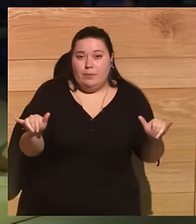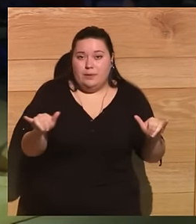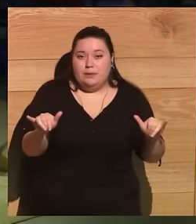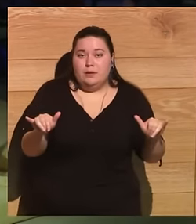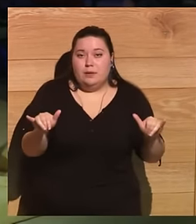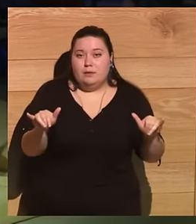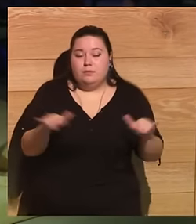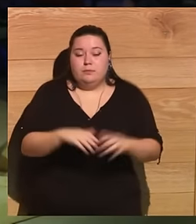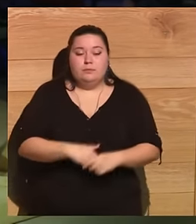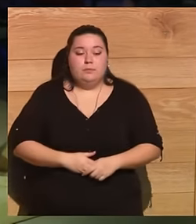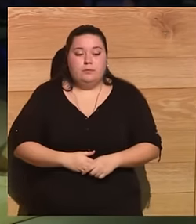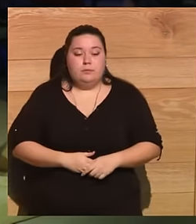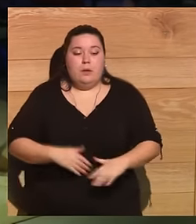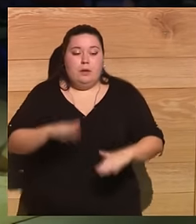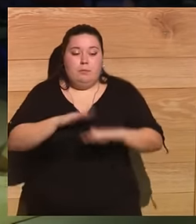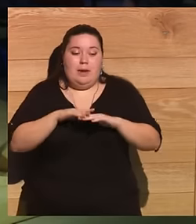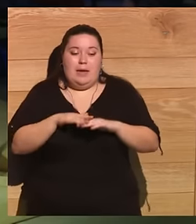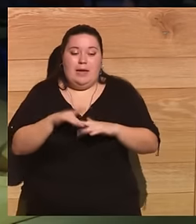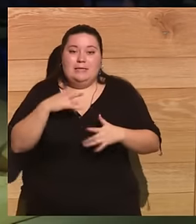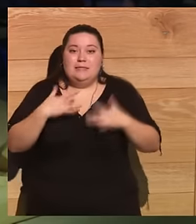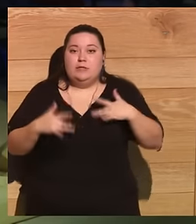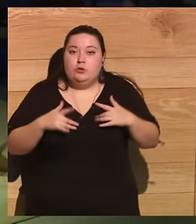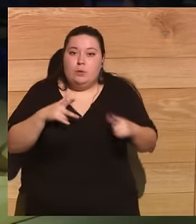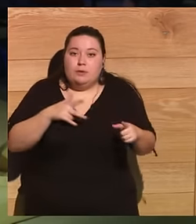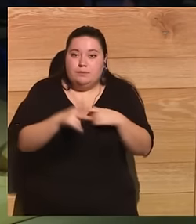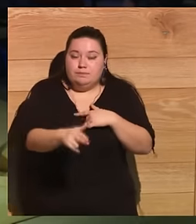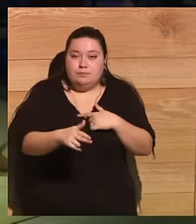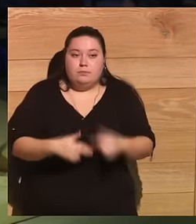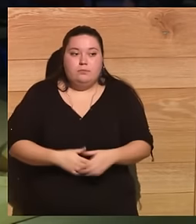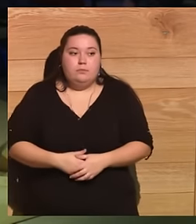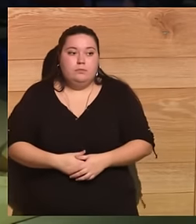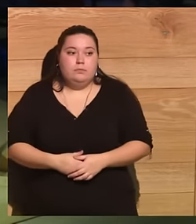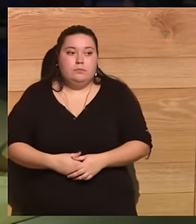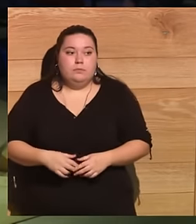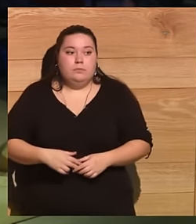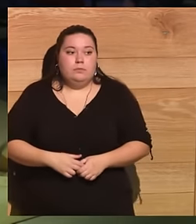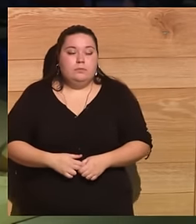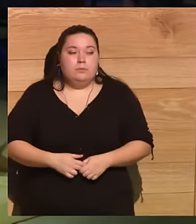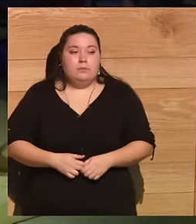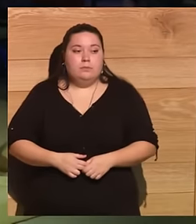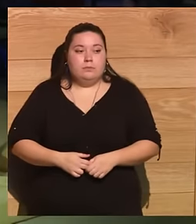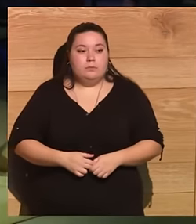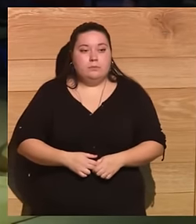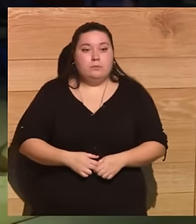para compensar y eliminar un poco estos síntomas del Parkinson y enfermedades relacionadas. Con lo cual,